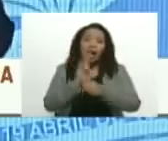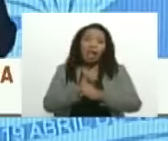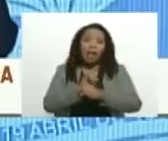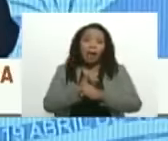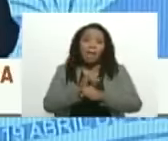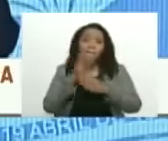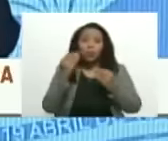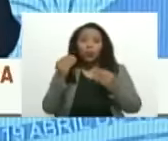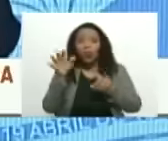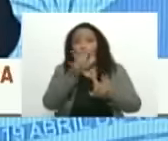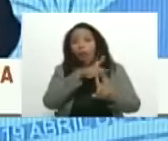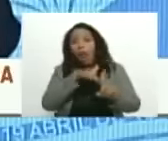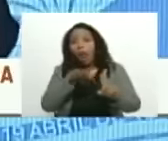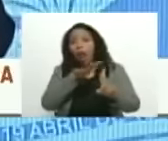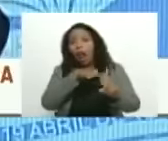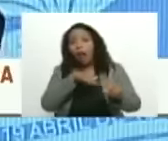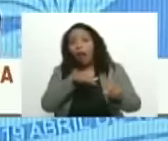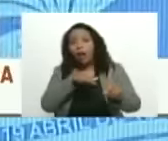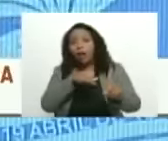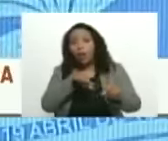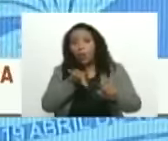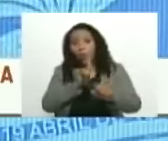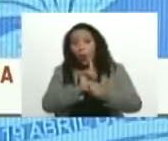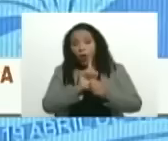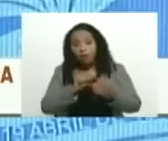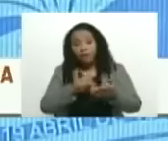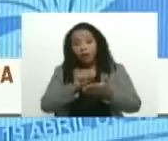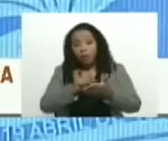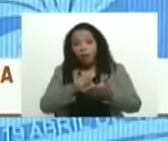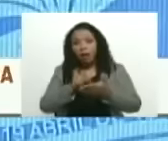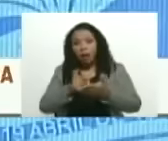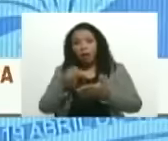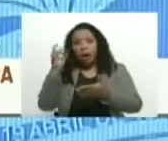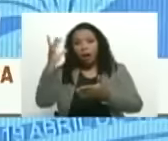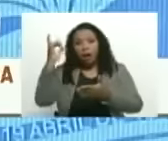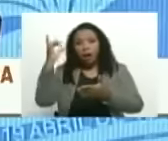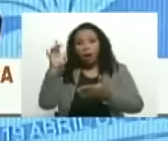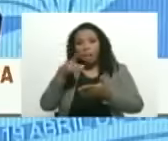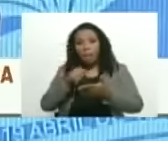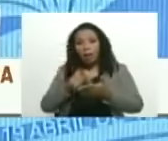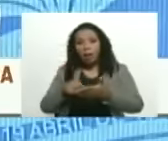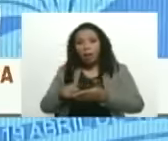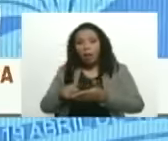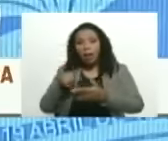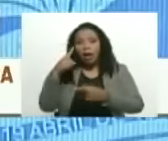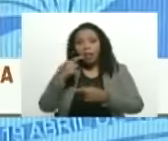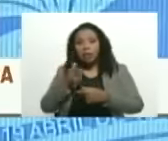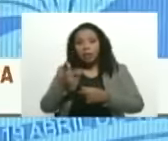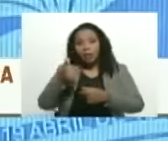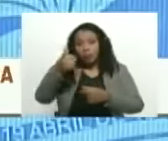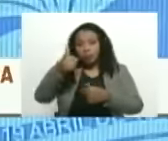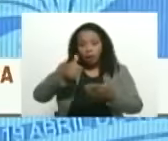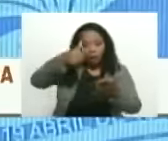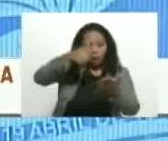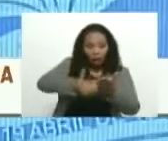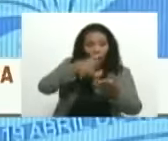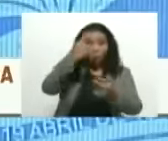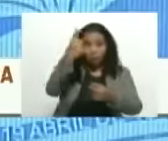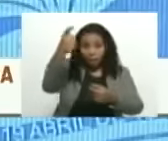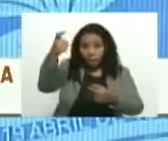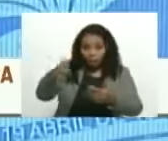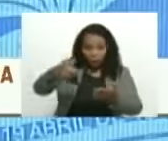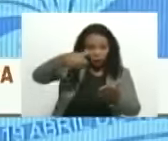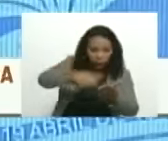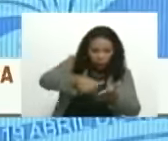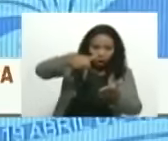sido. No solamente fueron firmas planas, fueron huellas planas también. Rellenaban con la huella dactilar de una sola